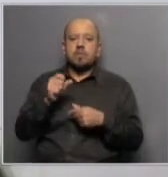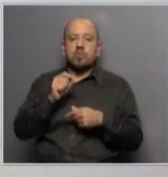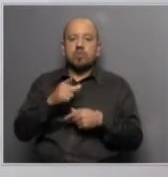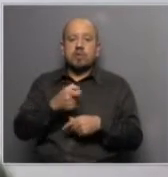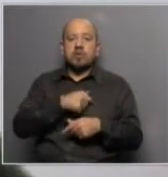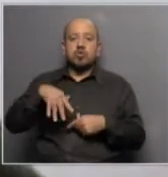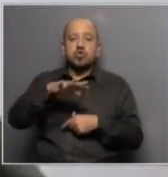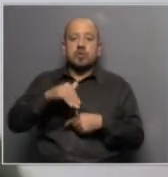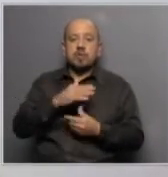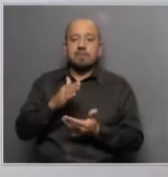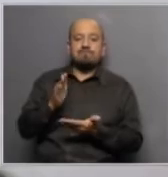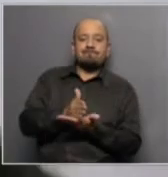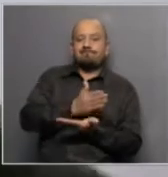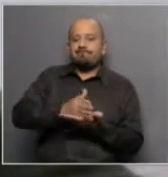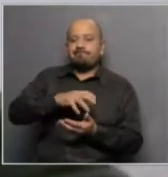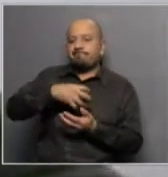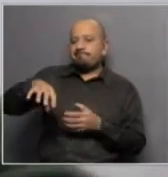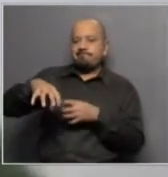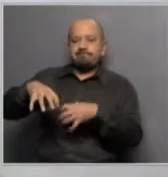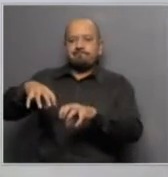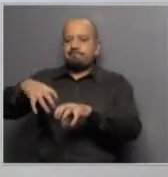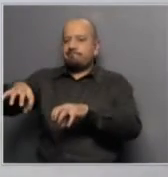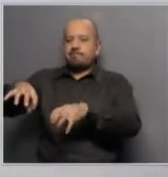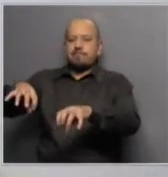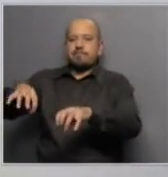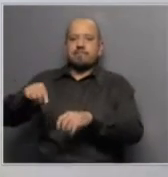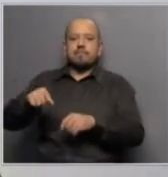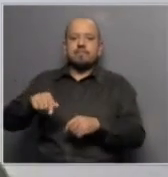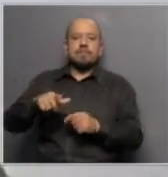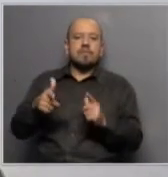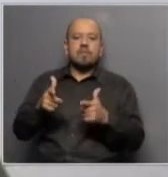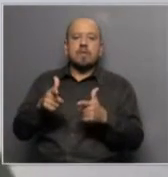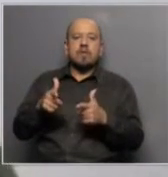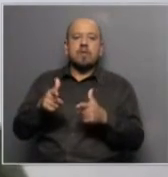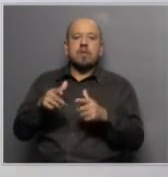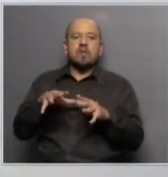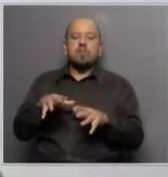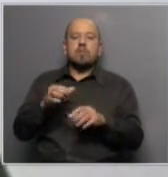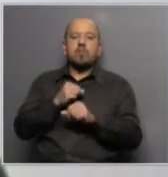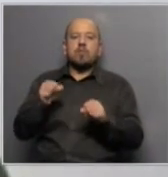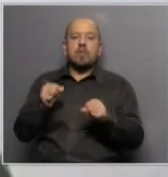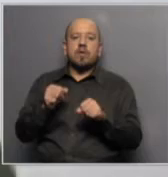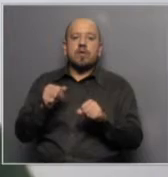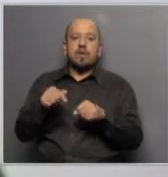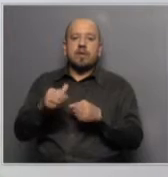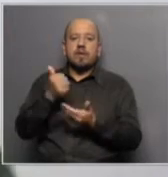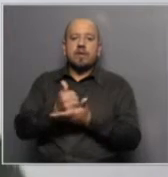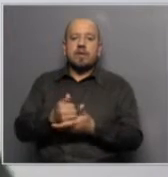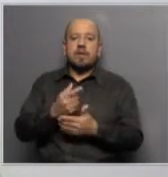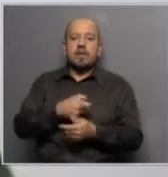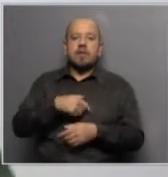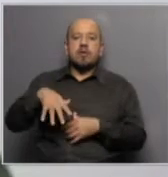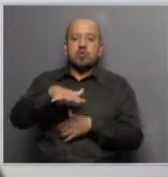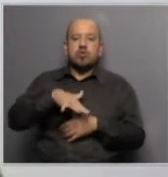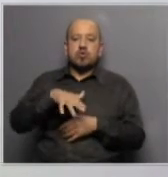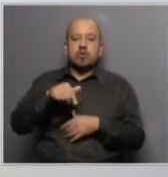que margina o que no tiene como lugar para que esa gente pueda ser parte de la sociedad en términos